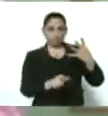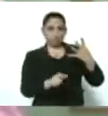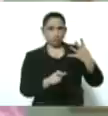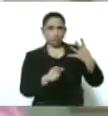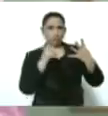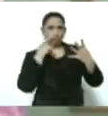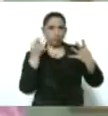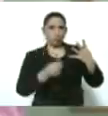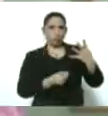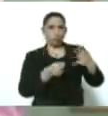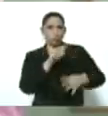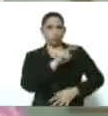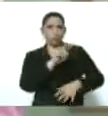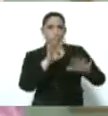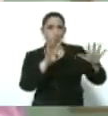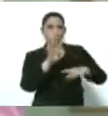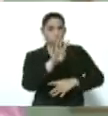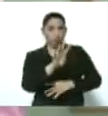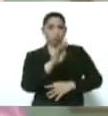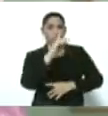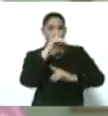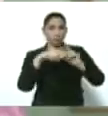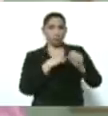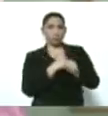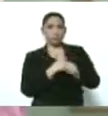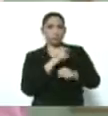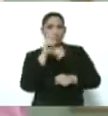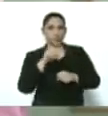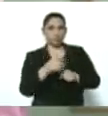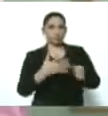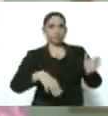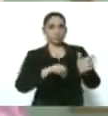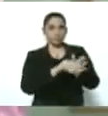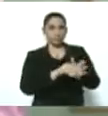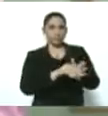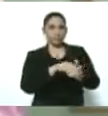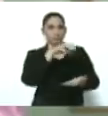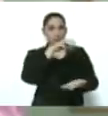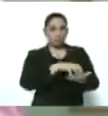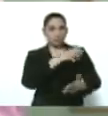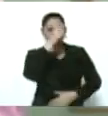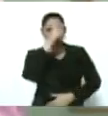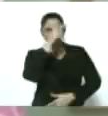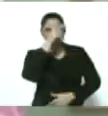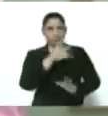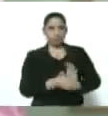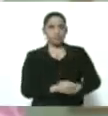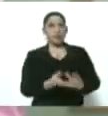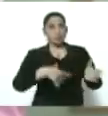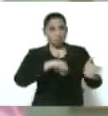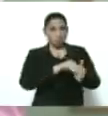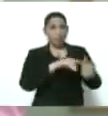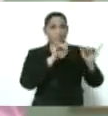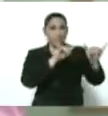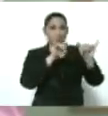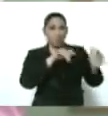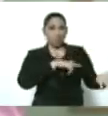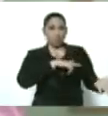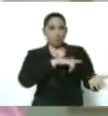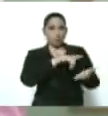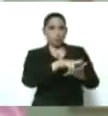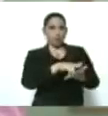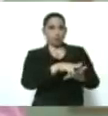un hombre de 24 años, también natural del estado Falcón, regresó en este mismo vuelo